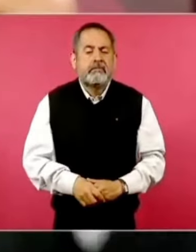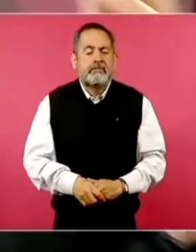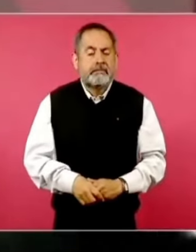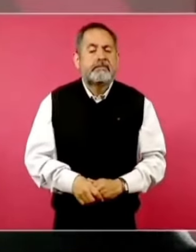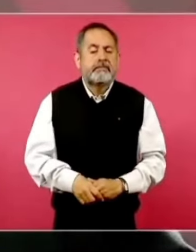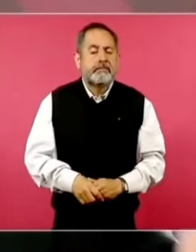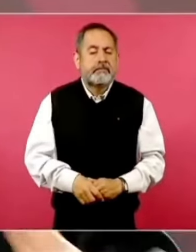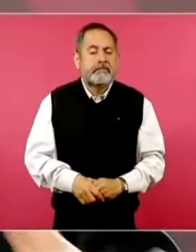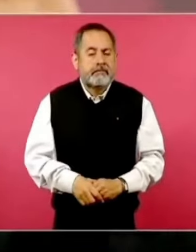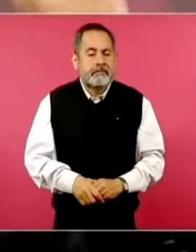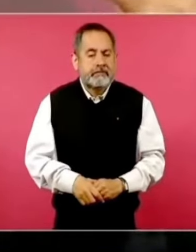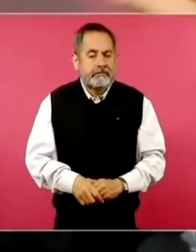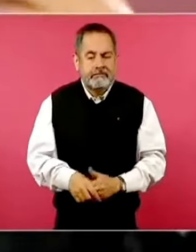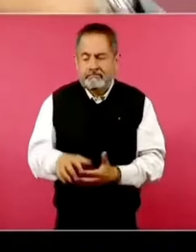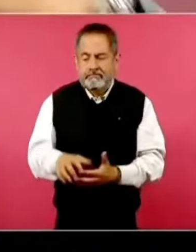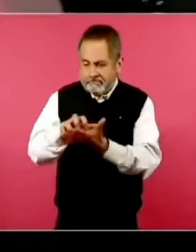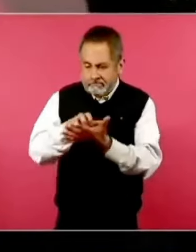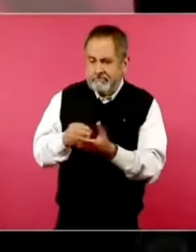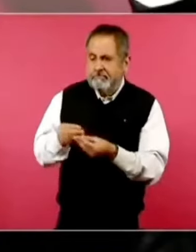para